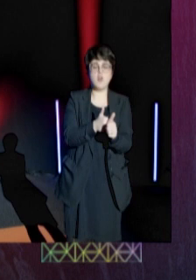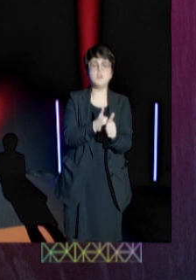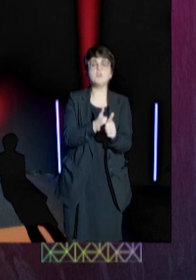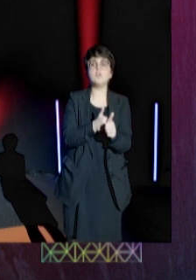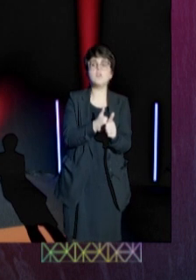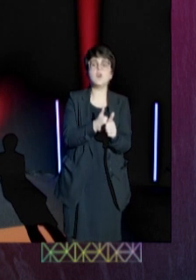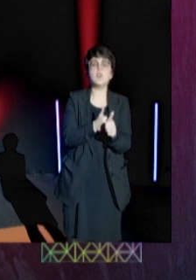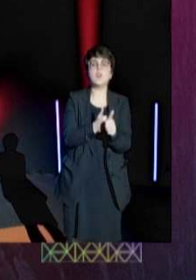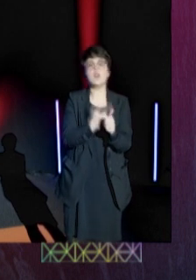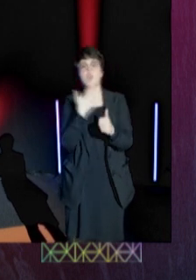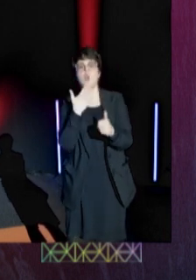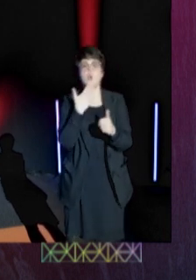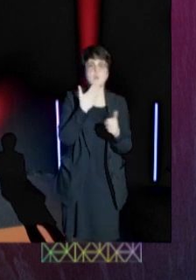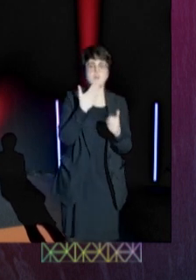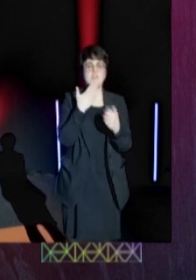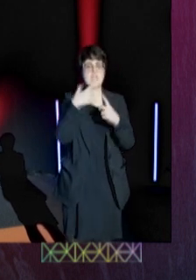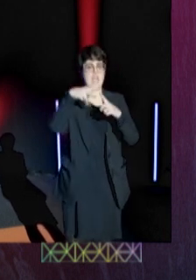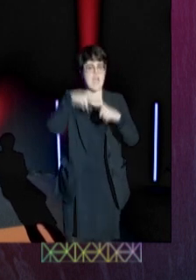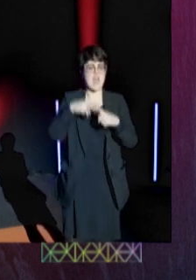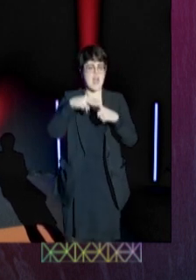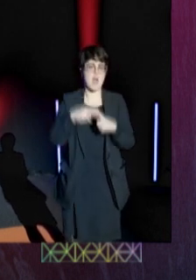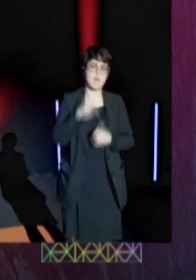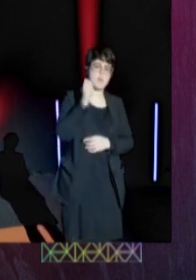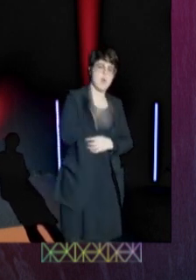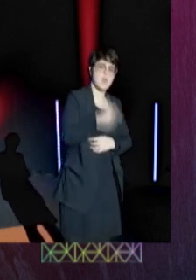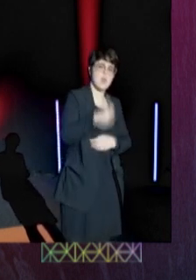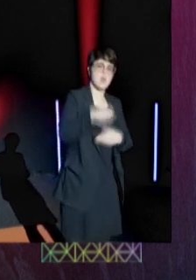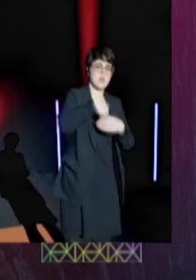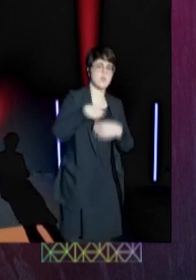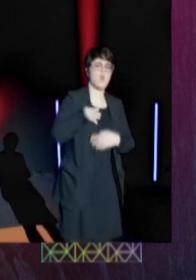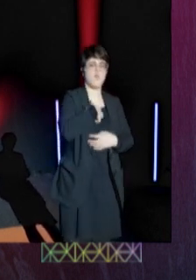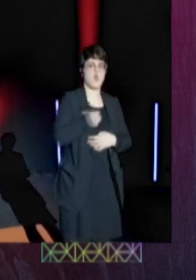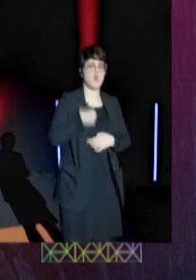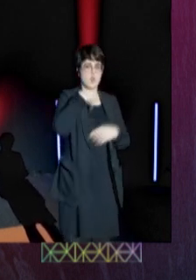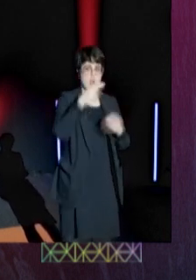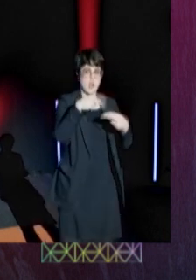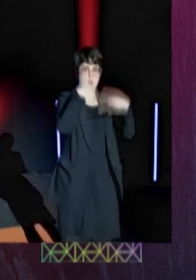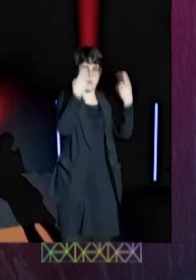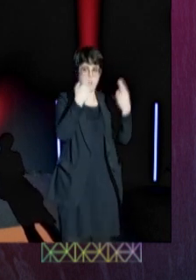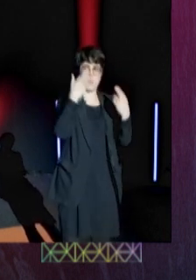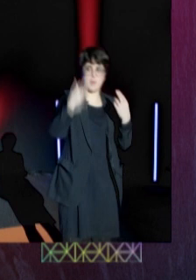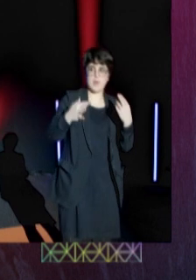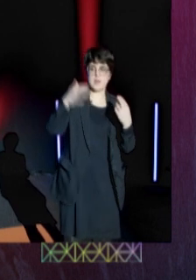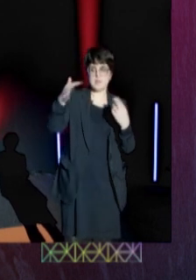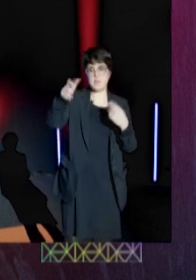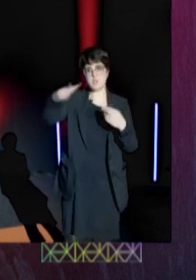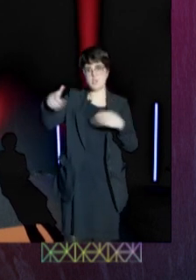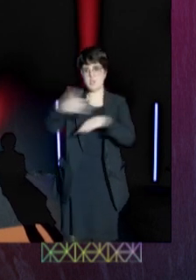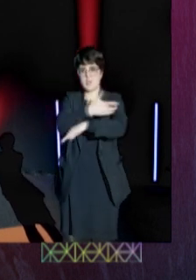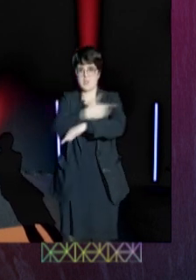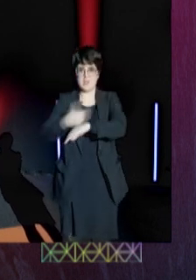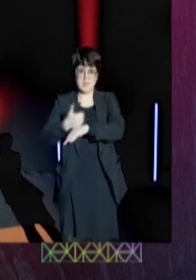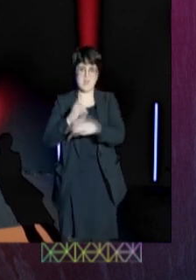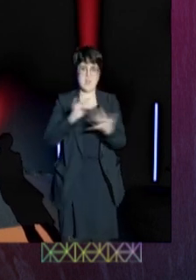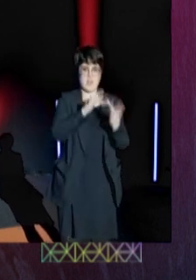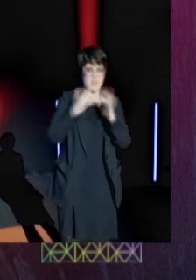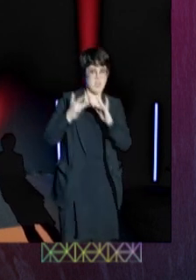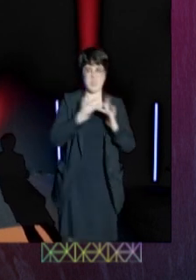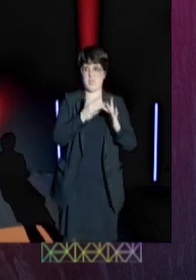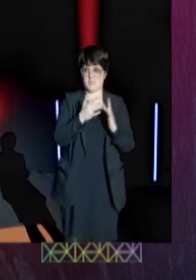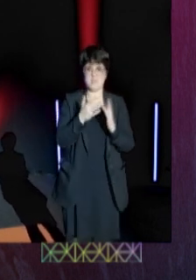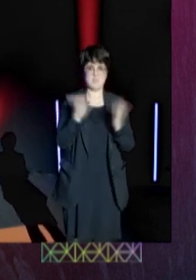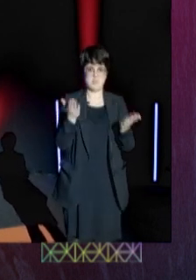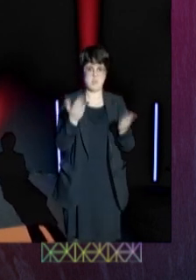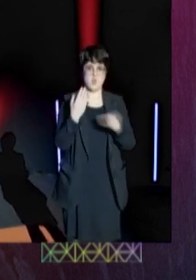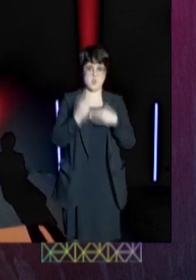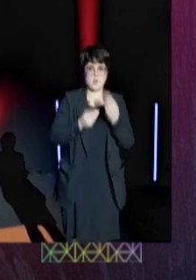tienen que ser una herramienta habitual de los funcionarios públicos en la interacción con los ciudadanos para mejorar los servicios que proveemos a ellos esta es la